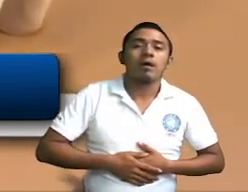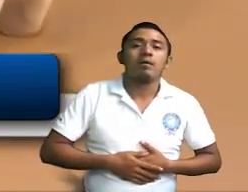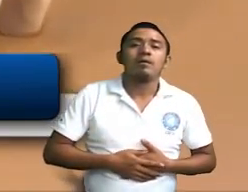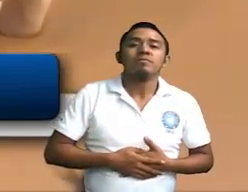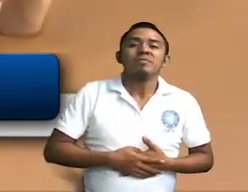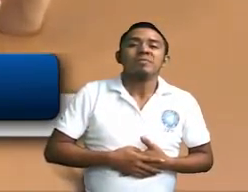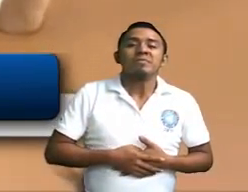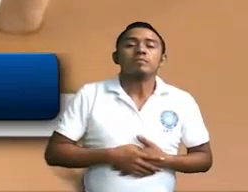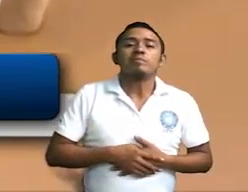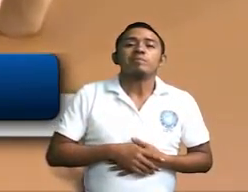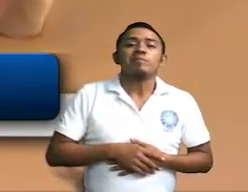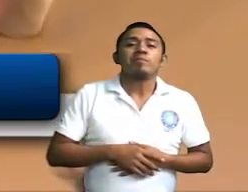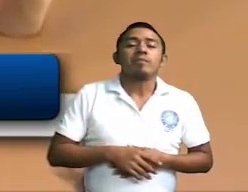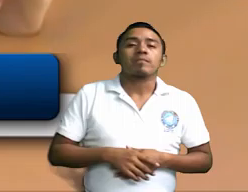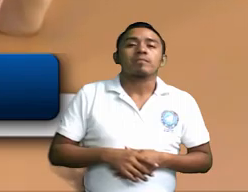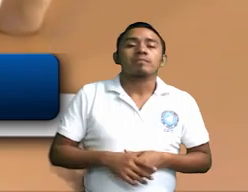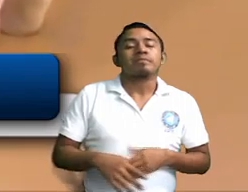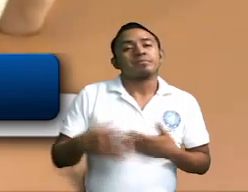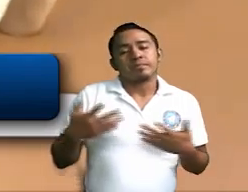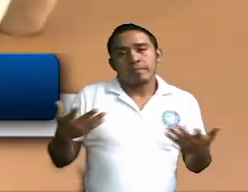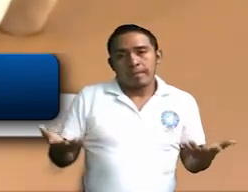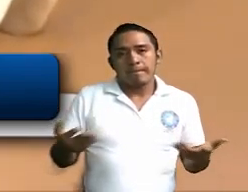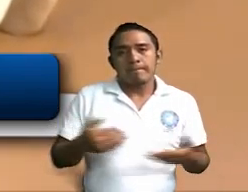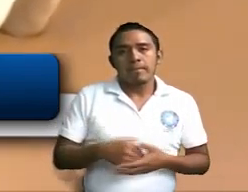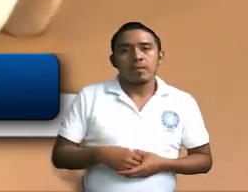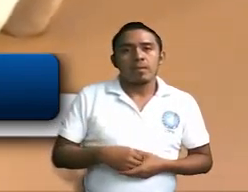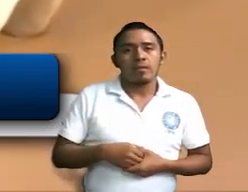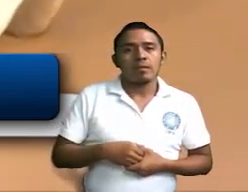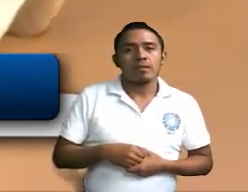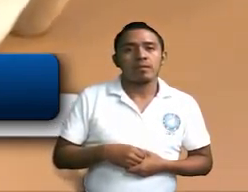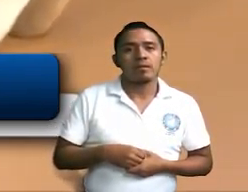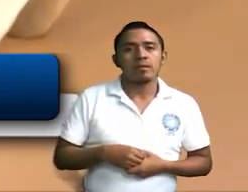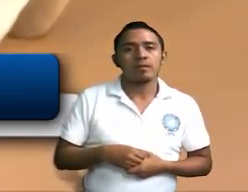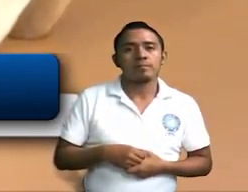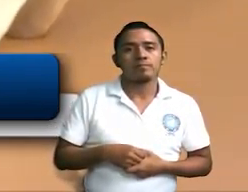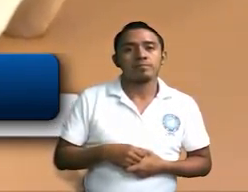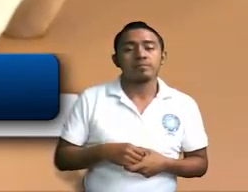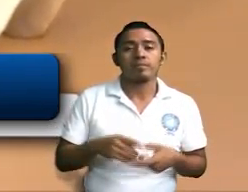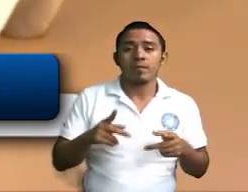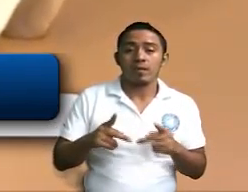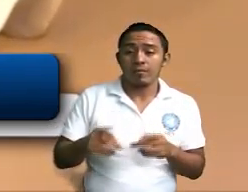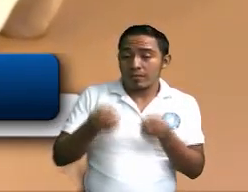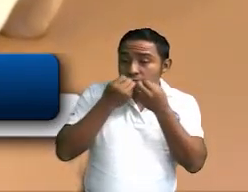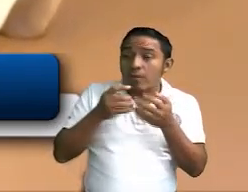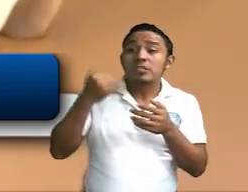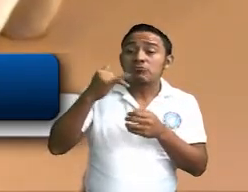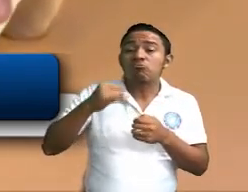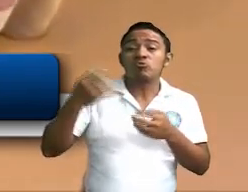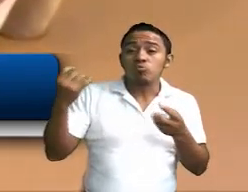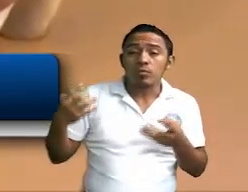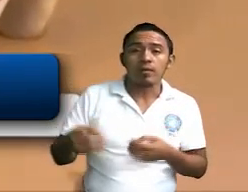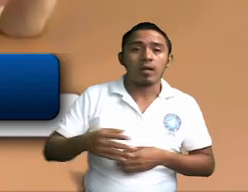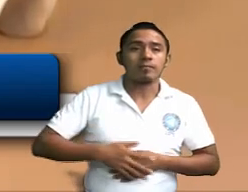Eso es algo muy, muy discutido dentro de la población, pero en la